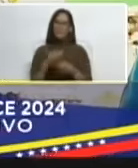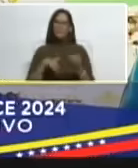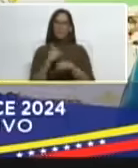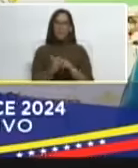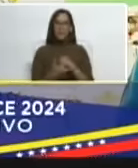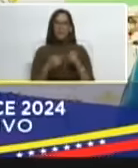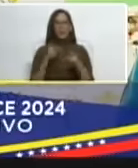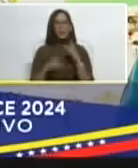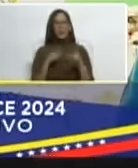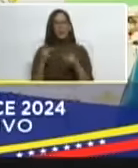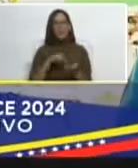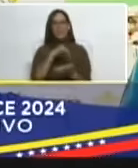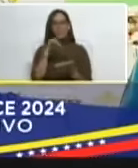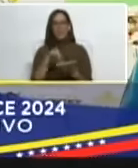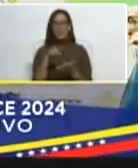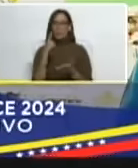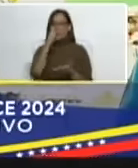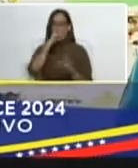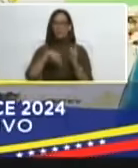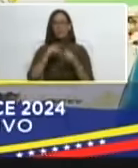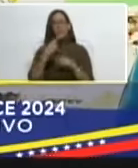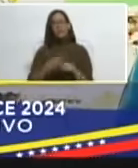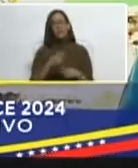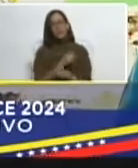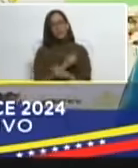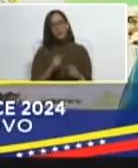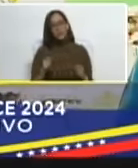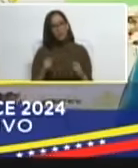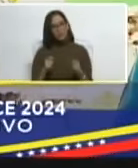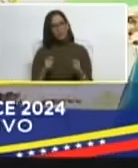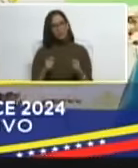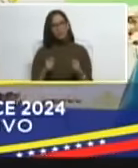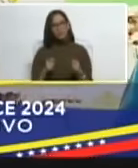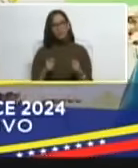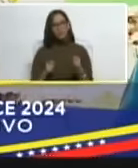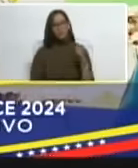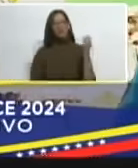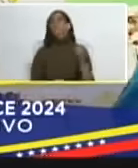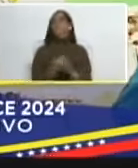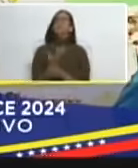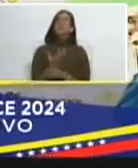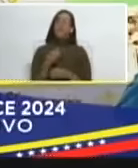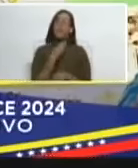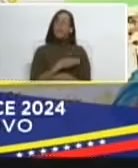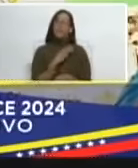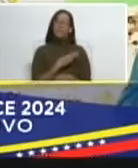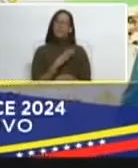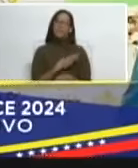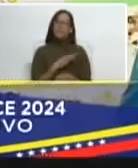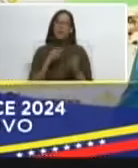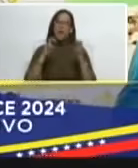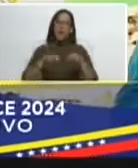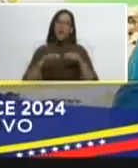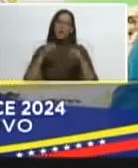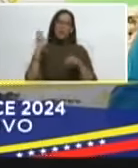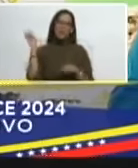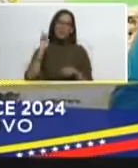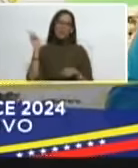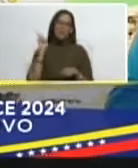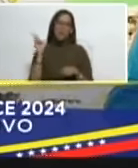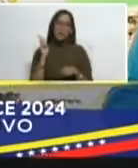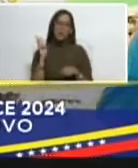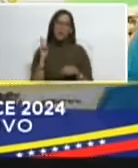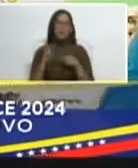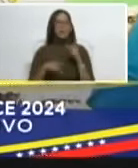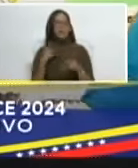Productivo Nacional, que un año después terminaría siendo el relanzamiento de la gran misión Agro-Venezuela para